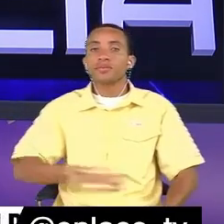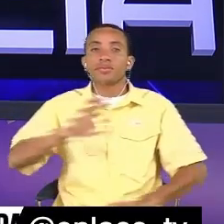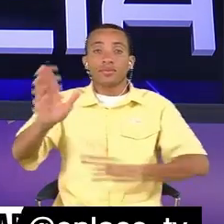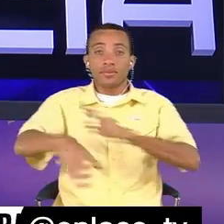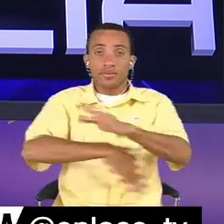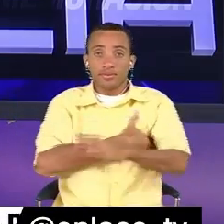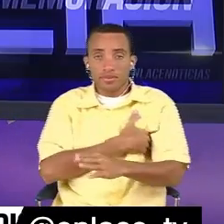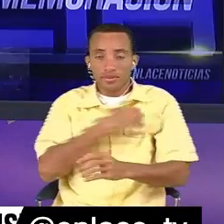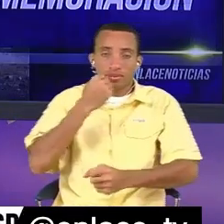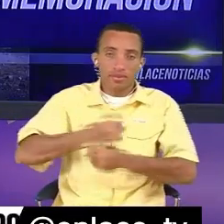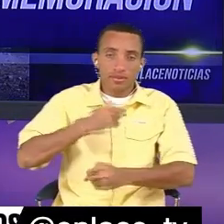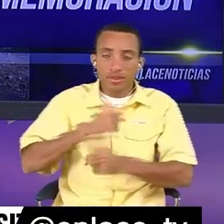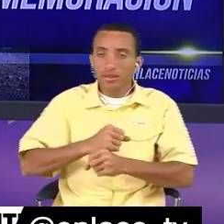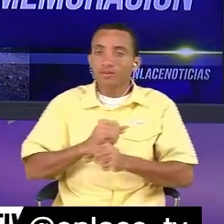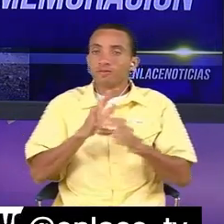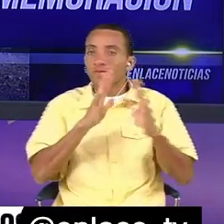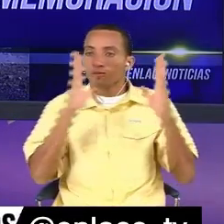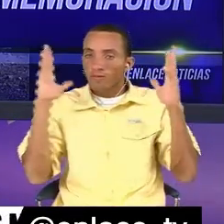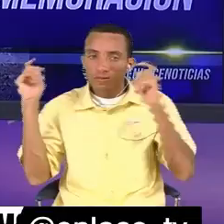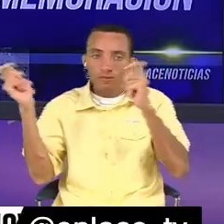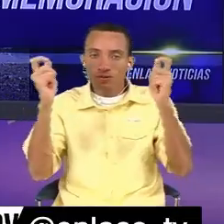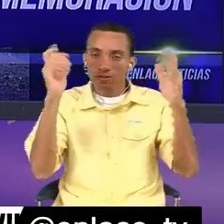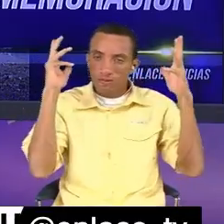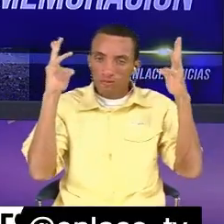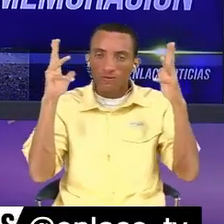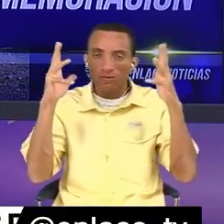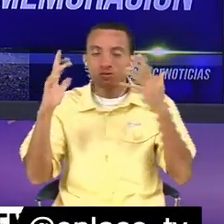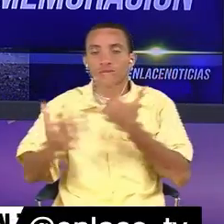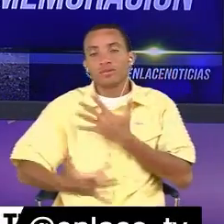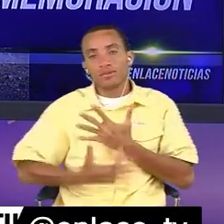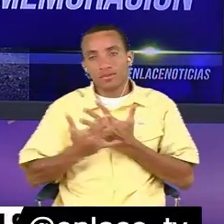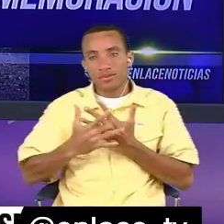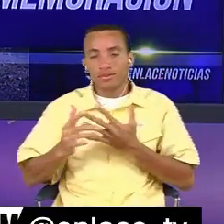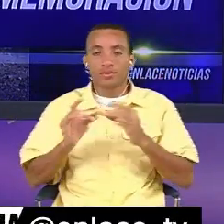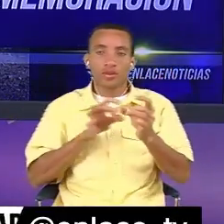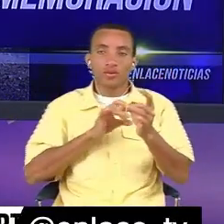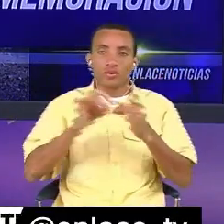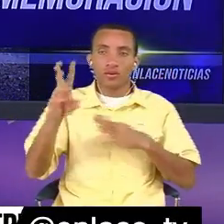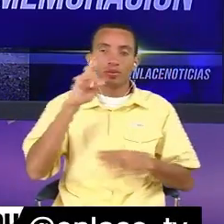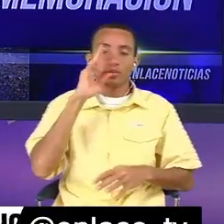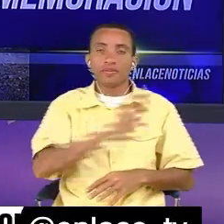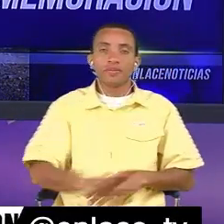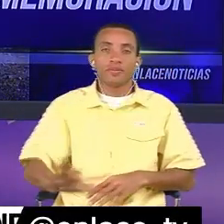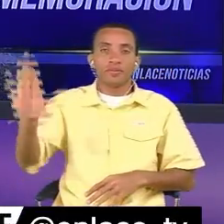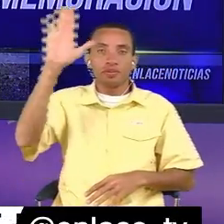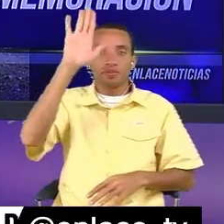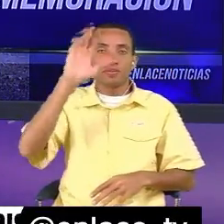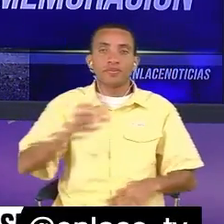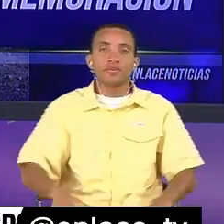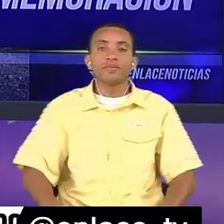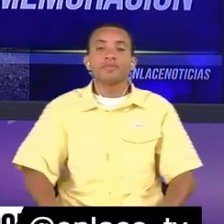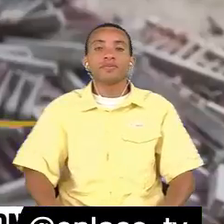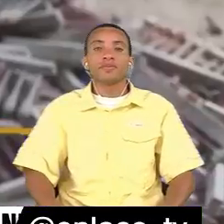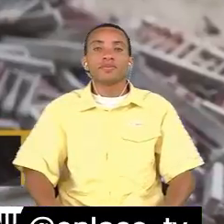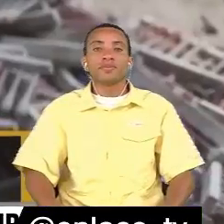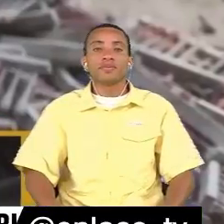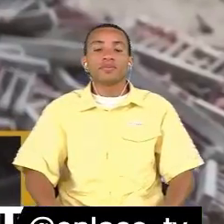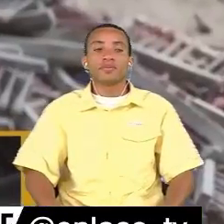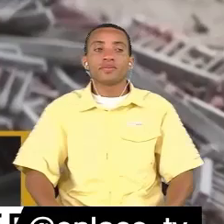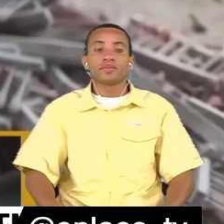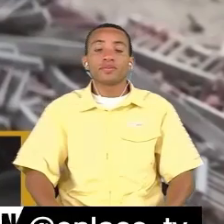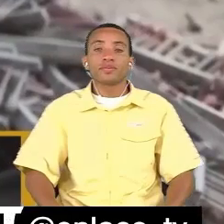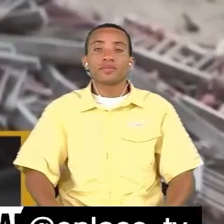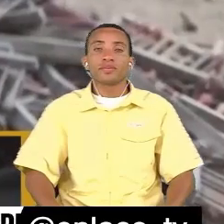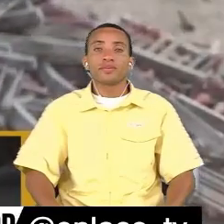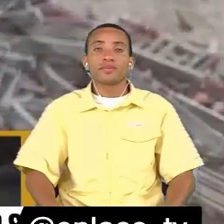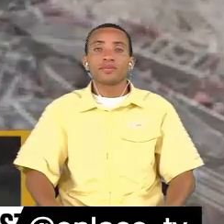de sensibilización contra el trabajo infantil con ocasión de la fecha nacional sobre esta fecha. Durante el espacio